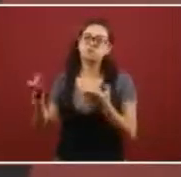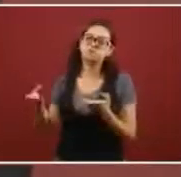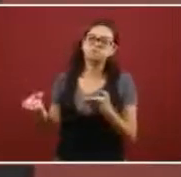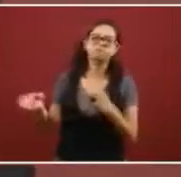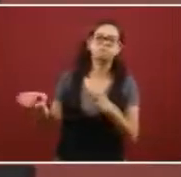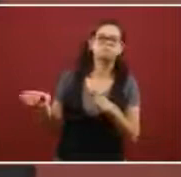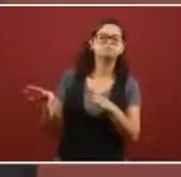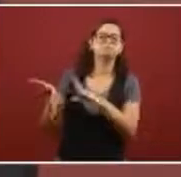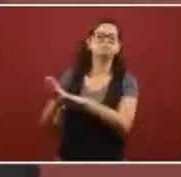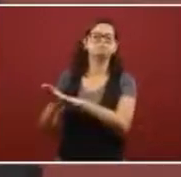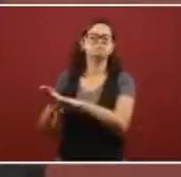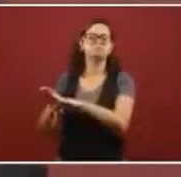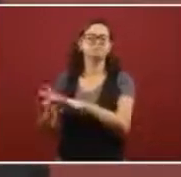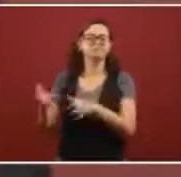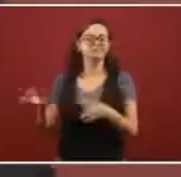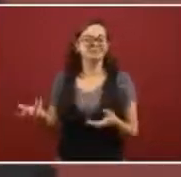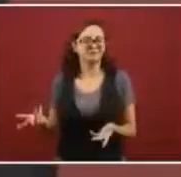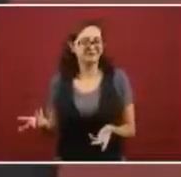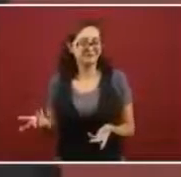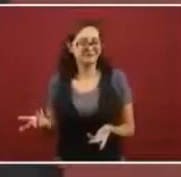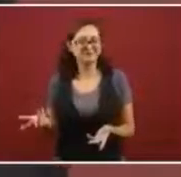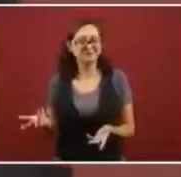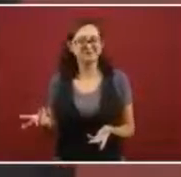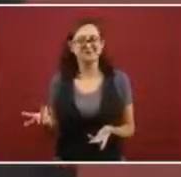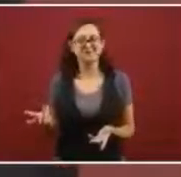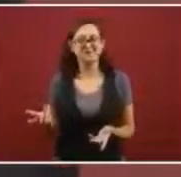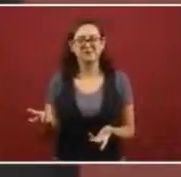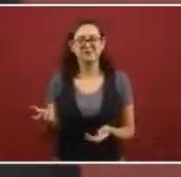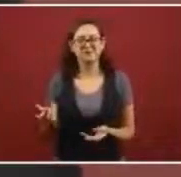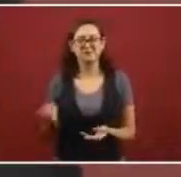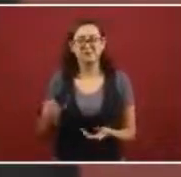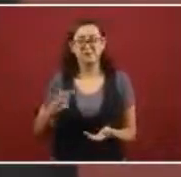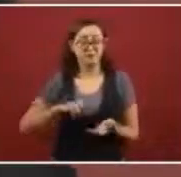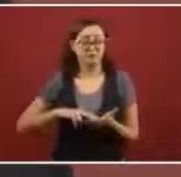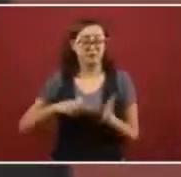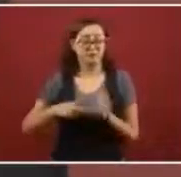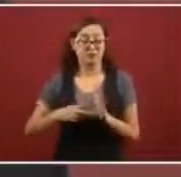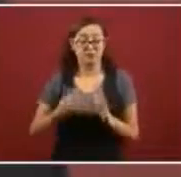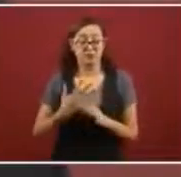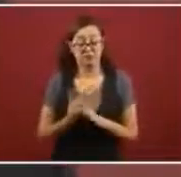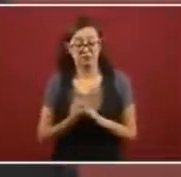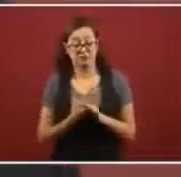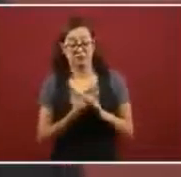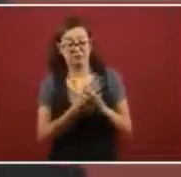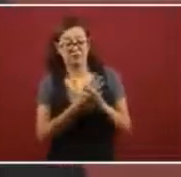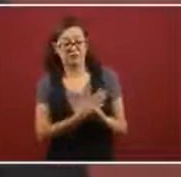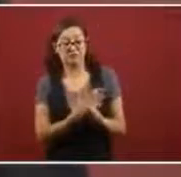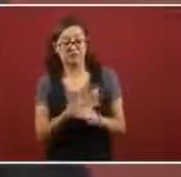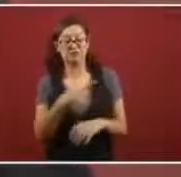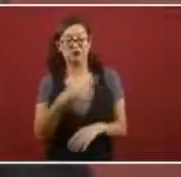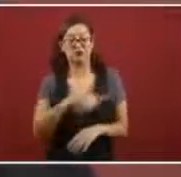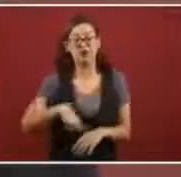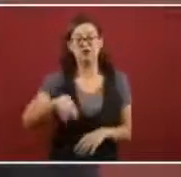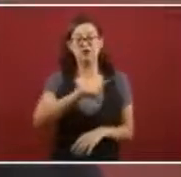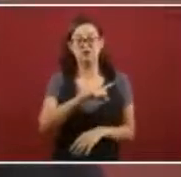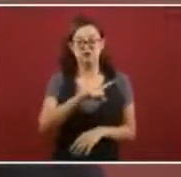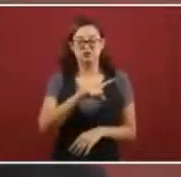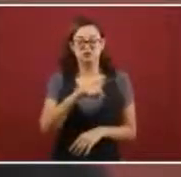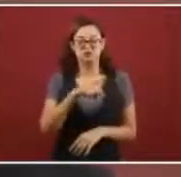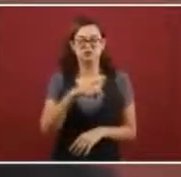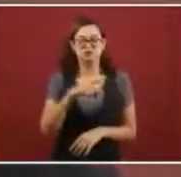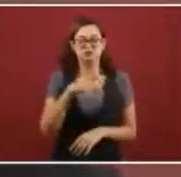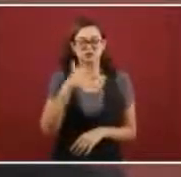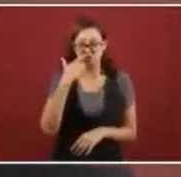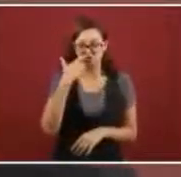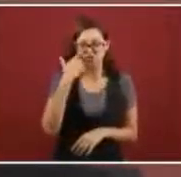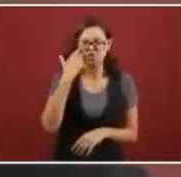ingeniero, supongo, el término de que lo hacían en forma